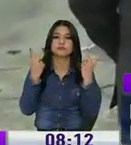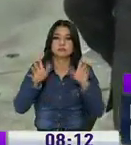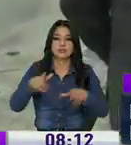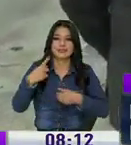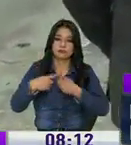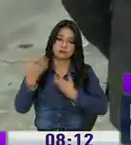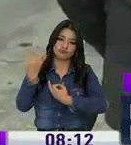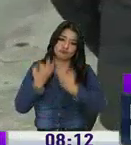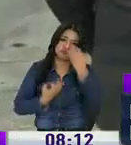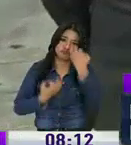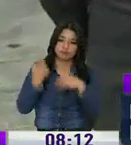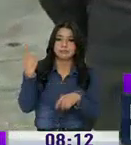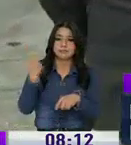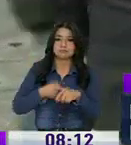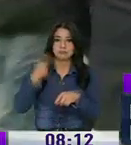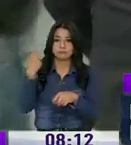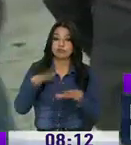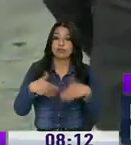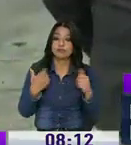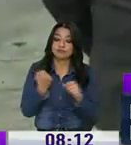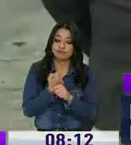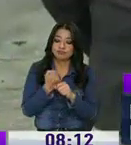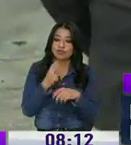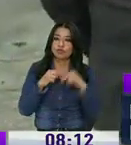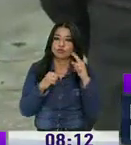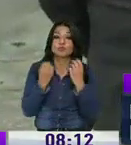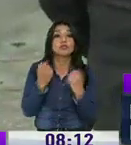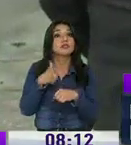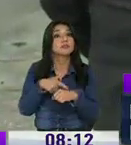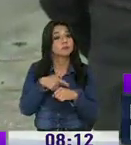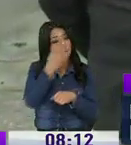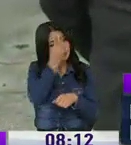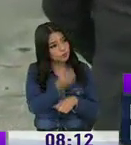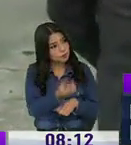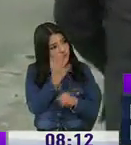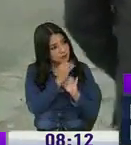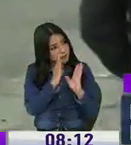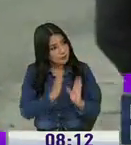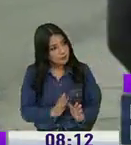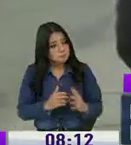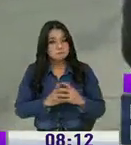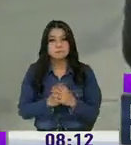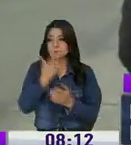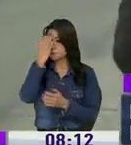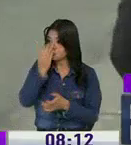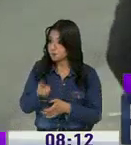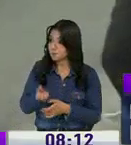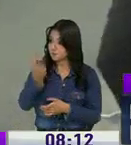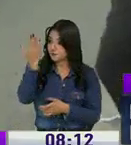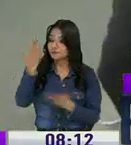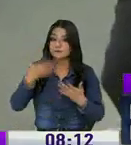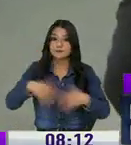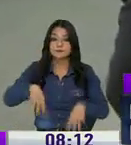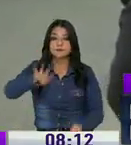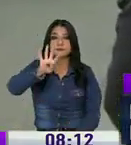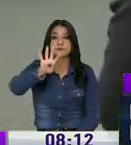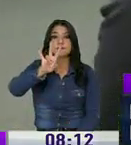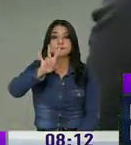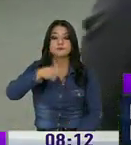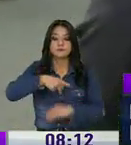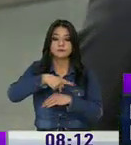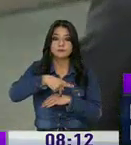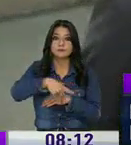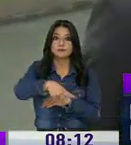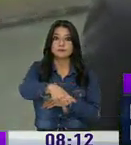nos va a especificar cómo van a ser los trabajos y por cuánto tiempo. Ingeniero, bienvenido. Buenos días. Tenemos ya 47